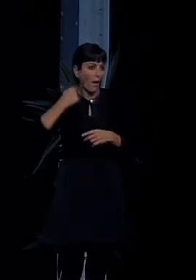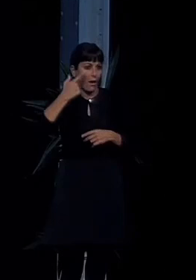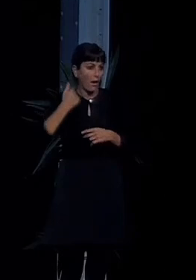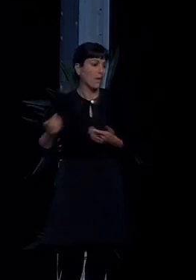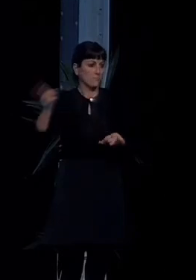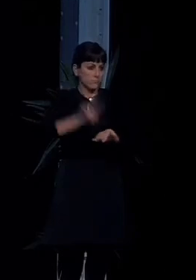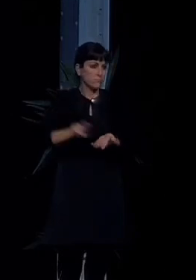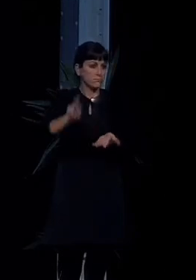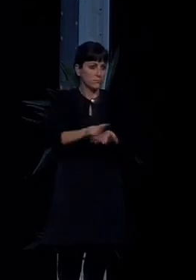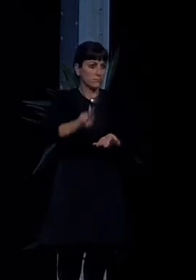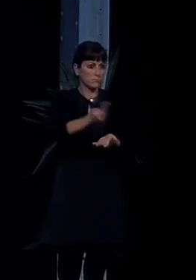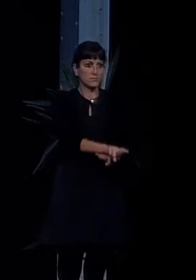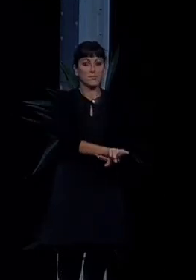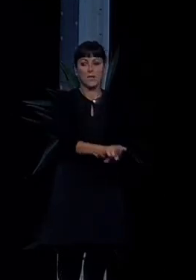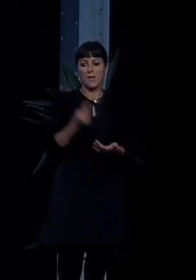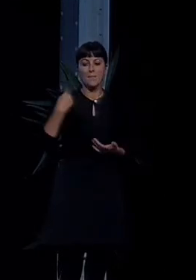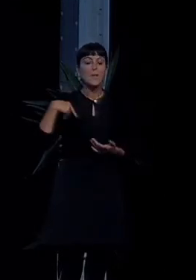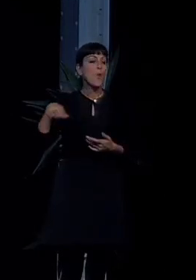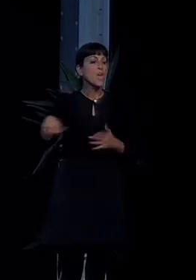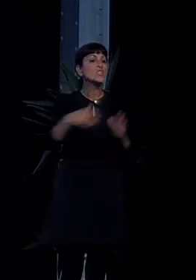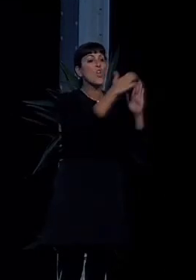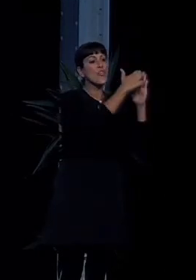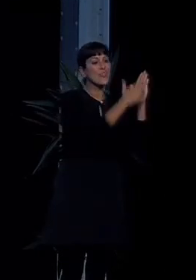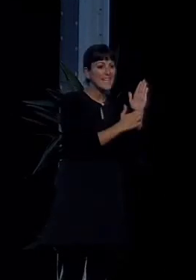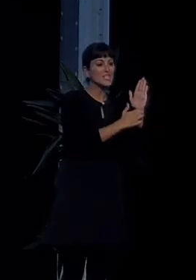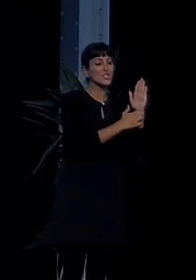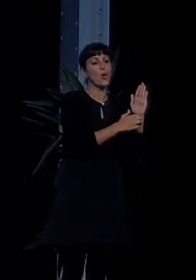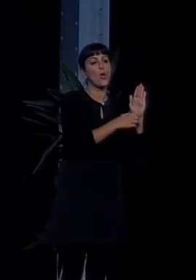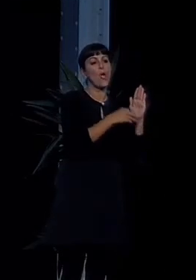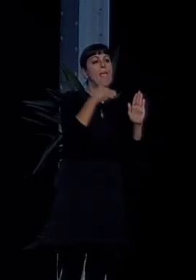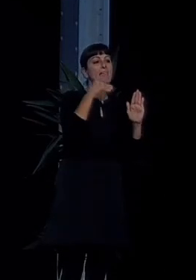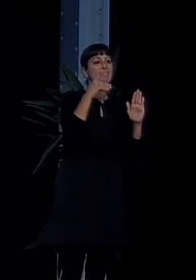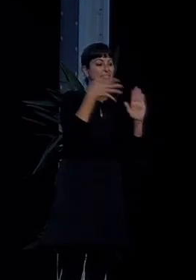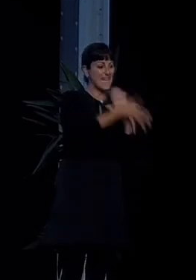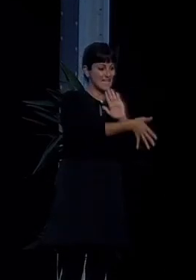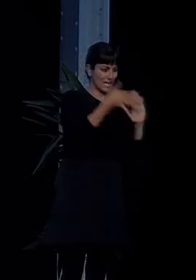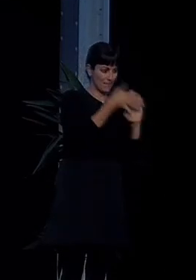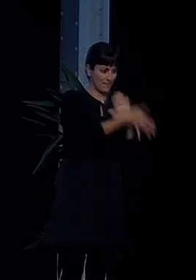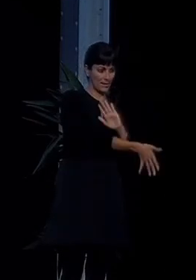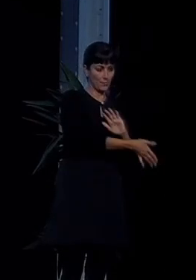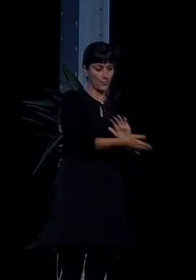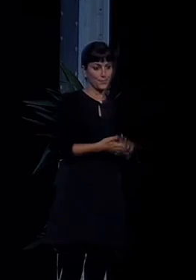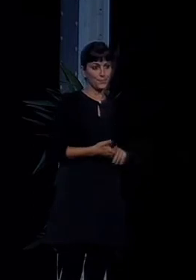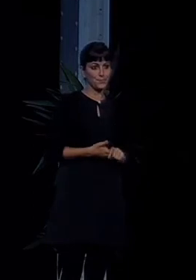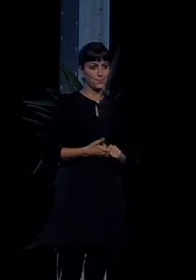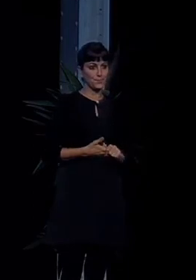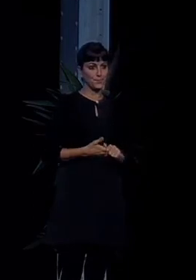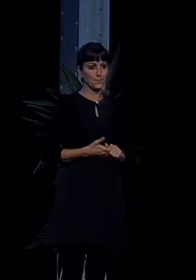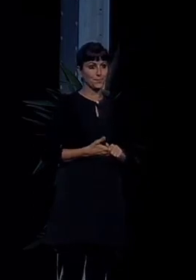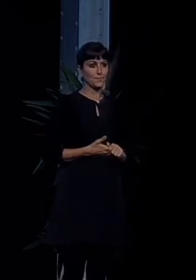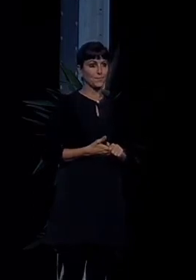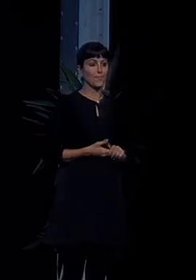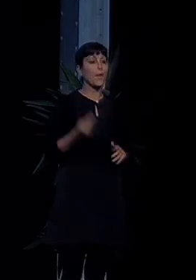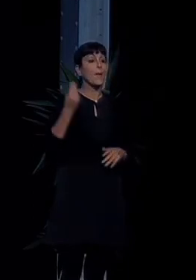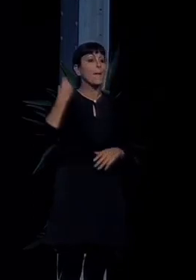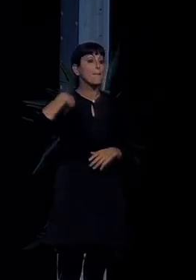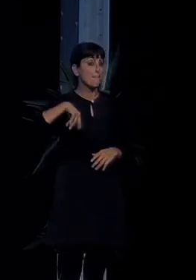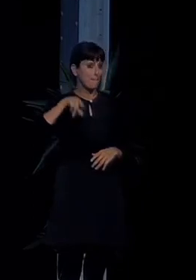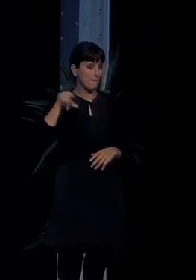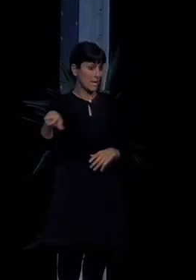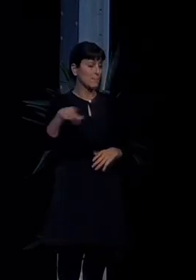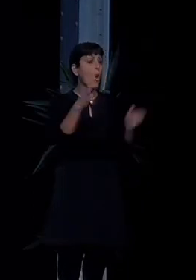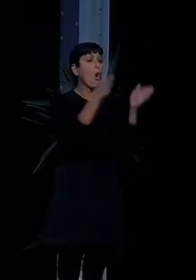retratar perfectamente esta idea de texto prescriptivo, ¿no? En estas imágenes, cuando sucedió la agresión a la compañera de Iruña en San